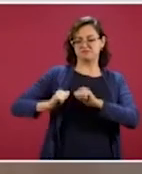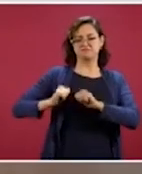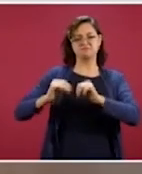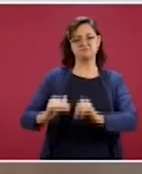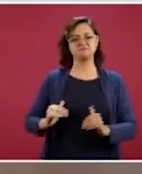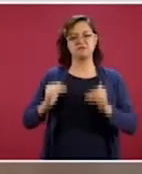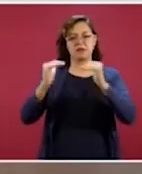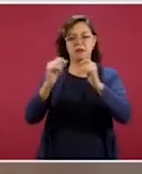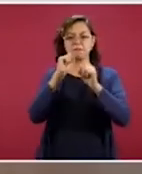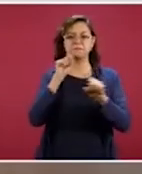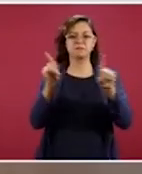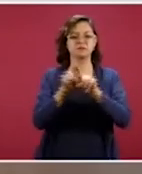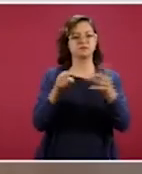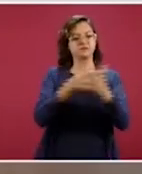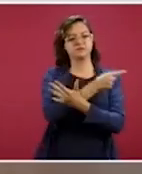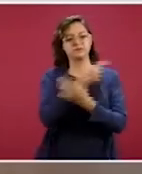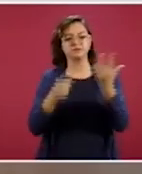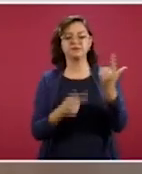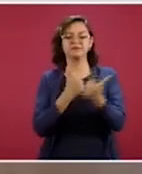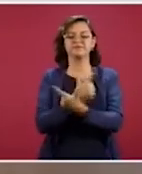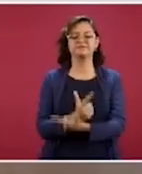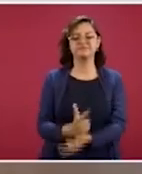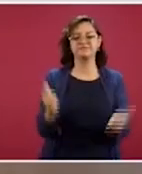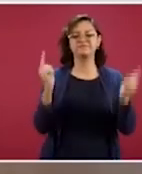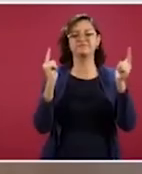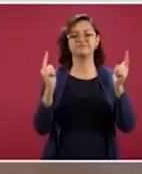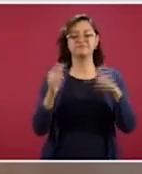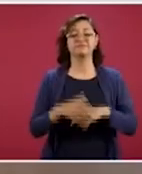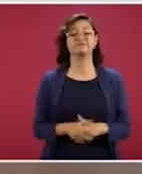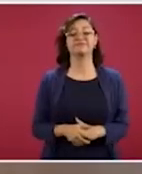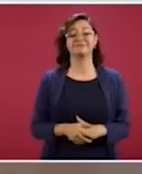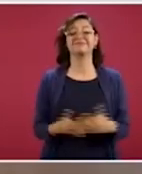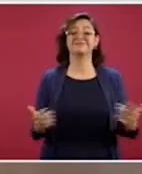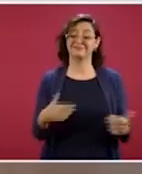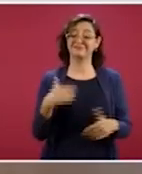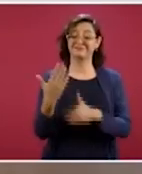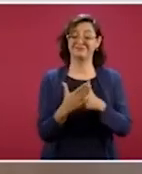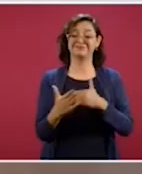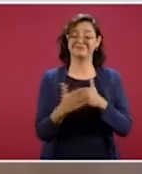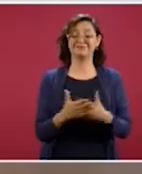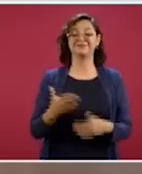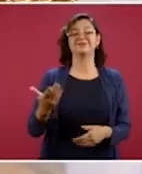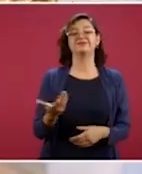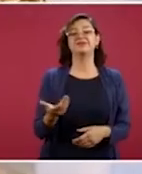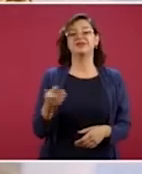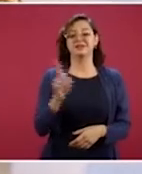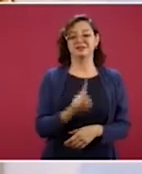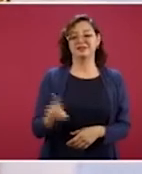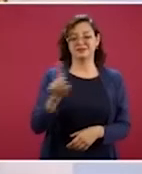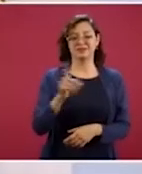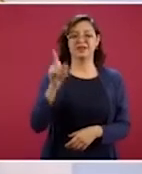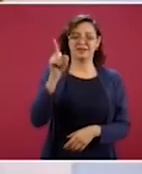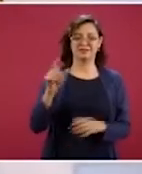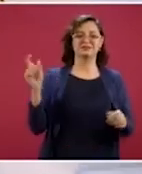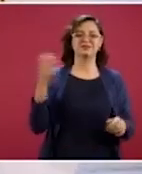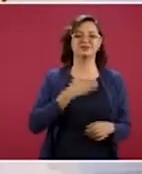libertades. Entonces, vamos a encontrarnos en el Zócalo de nuevo